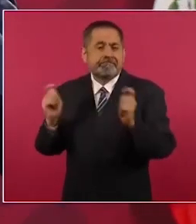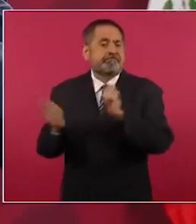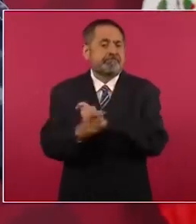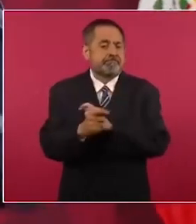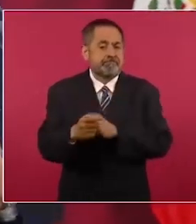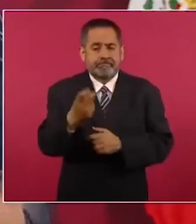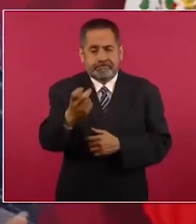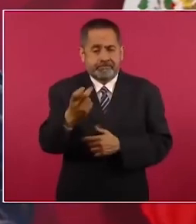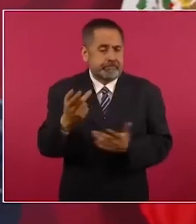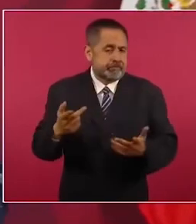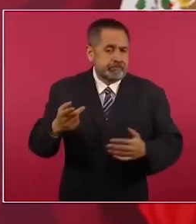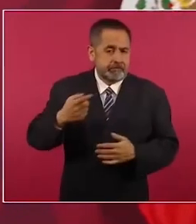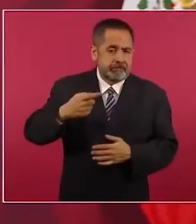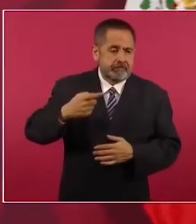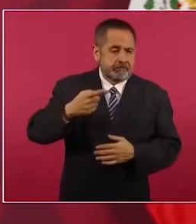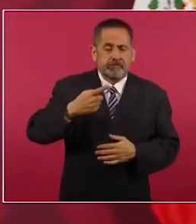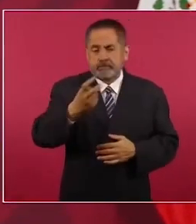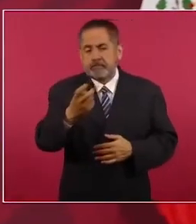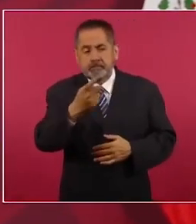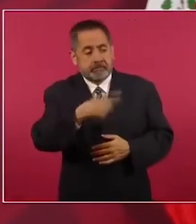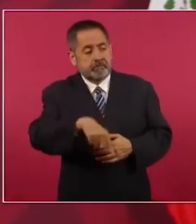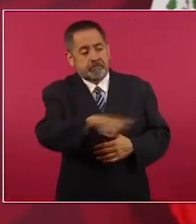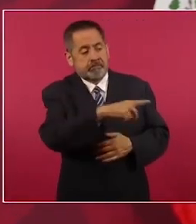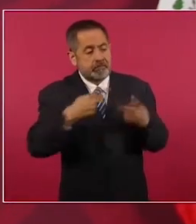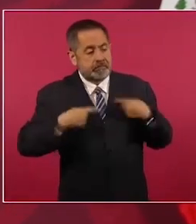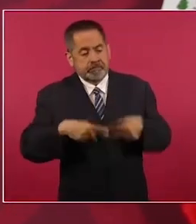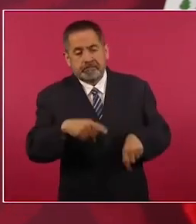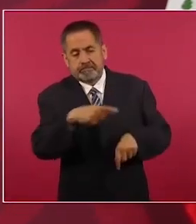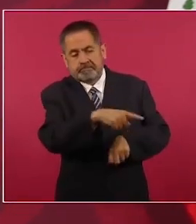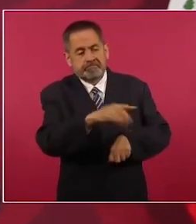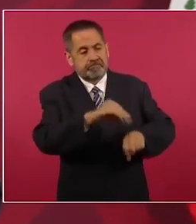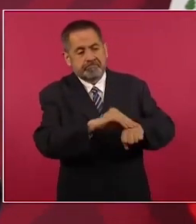pues a estos comportamientos,